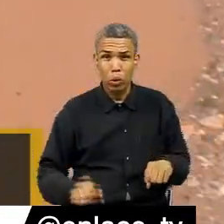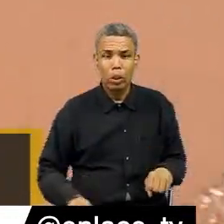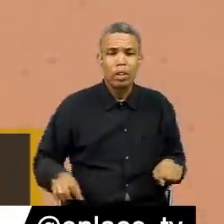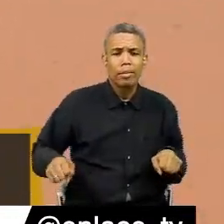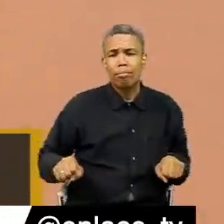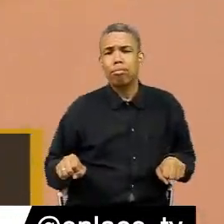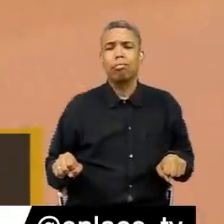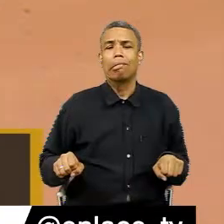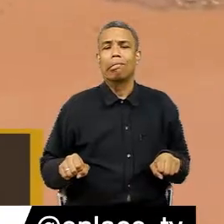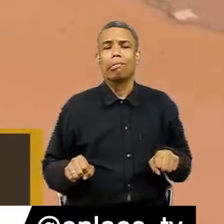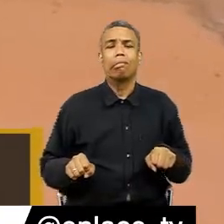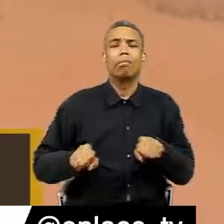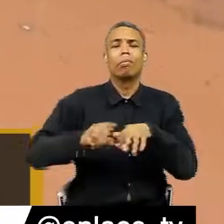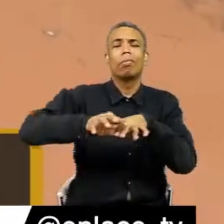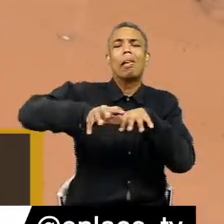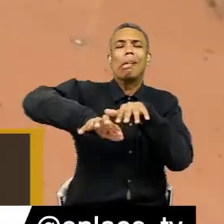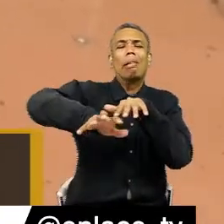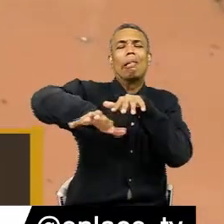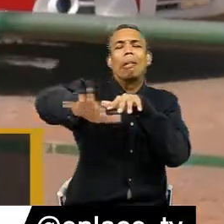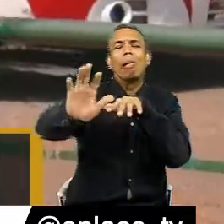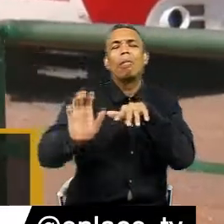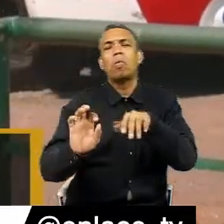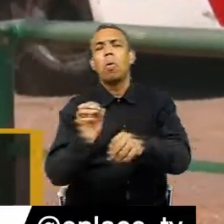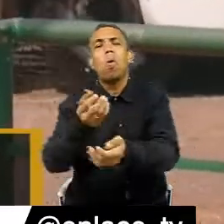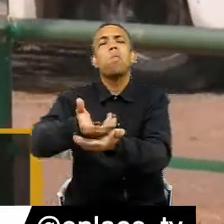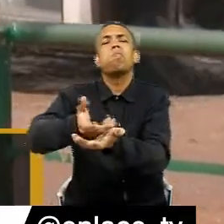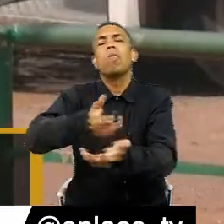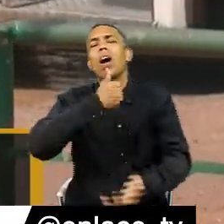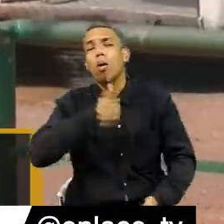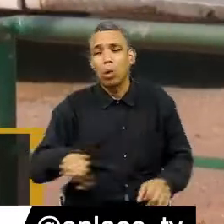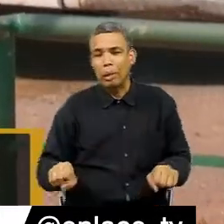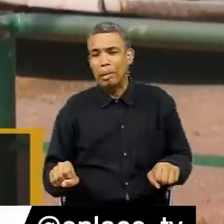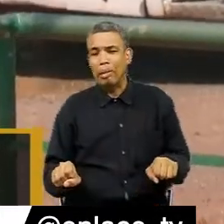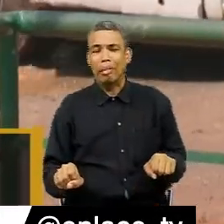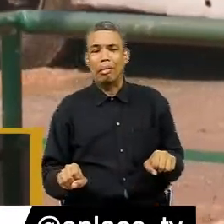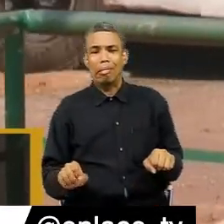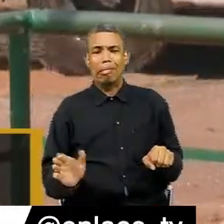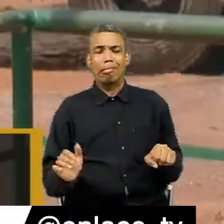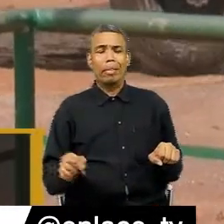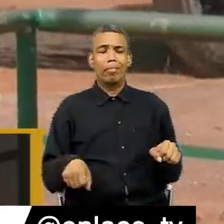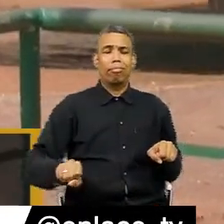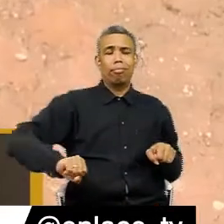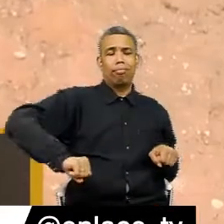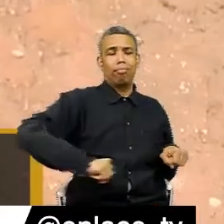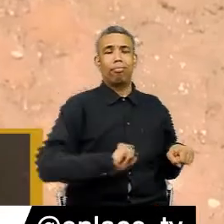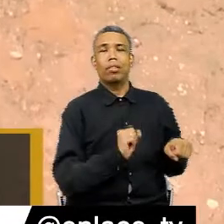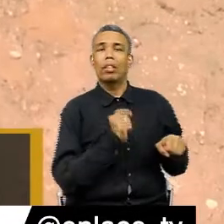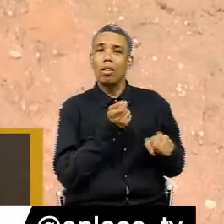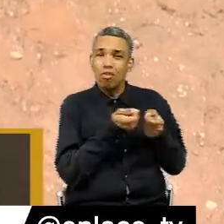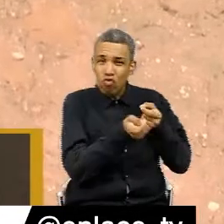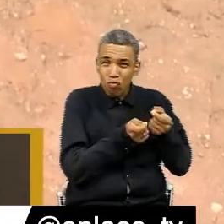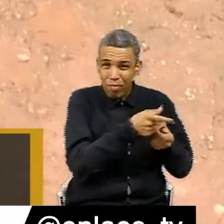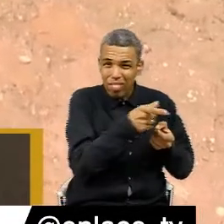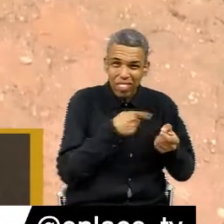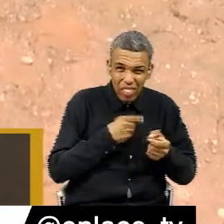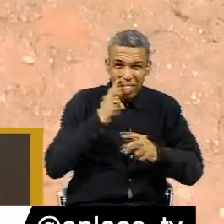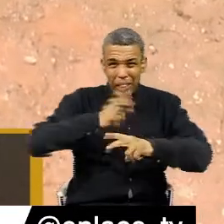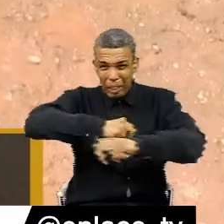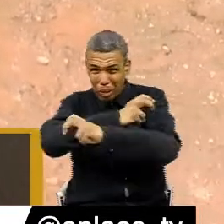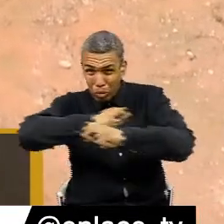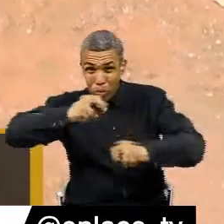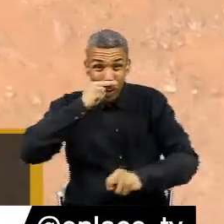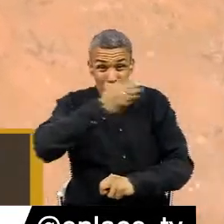que atravesar de lado a lado la cancha y ya han atropellado niños. Entonces el llamado en estos momentos es para que por favor intervengan